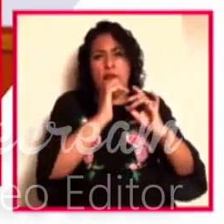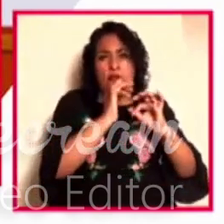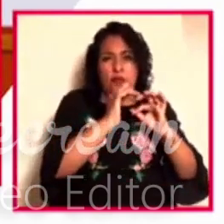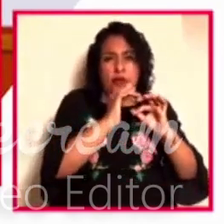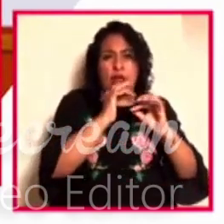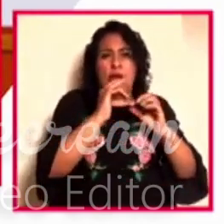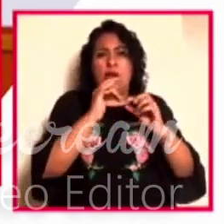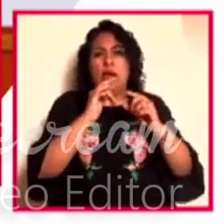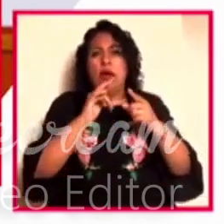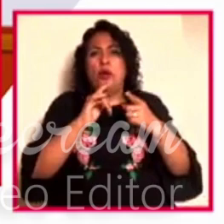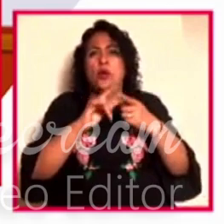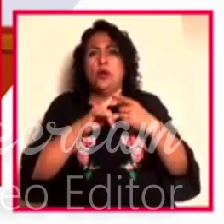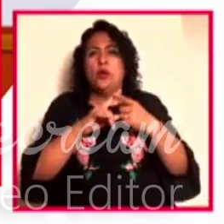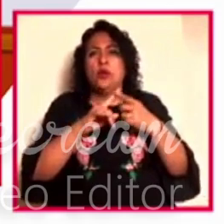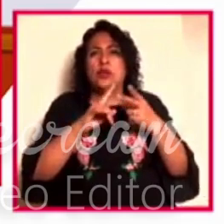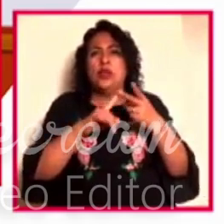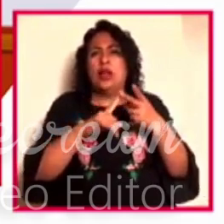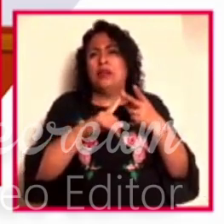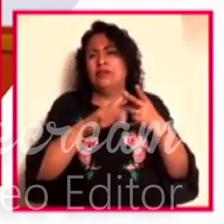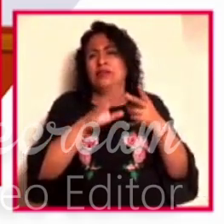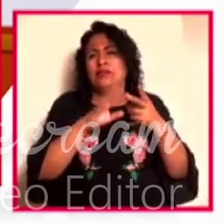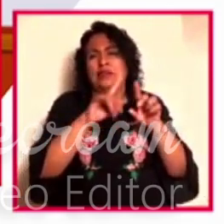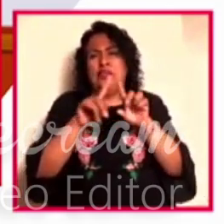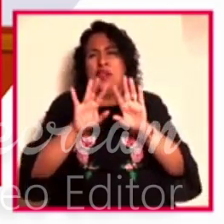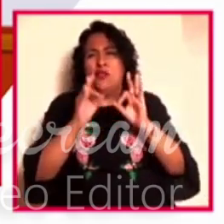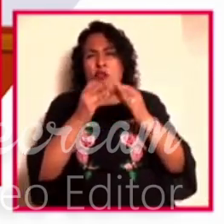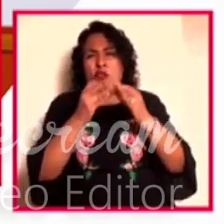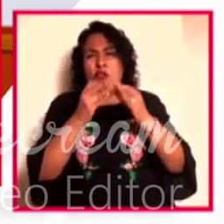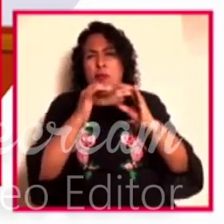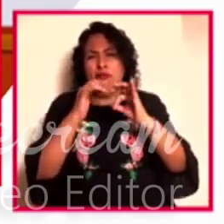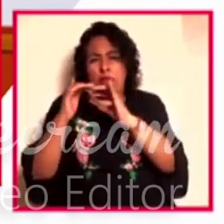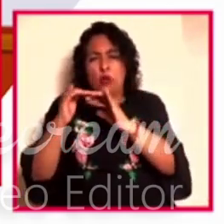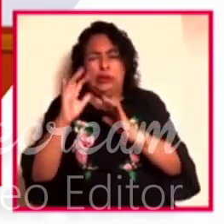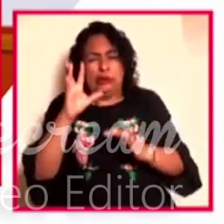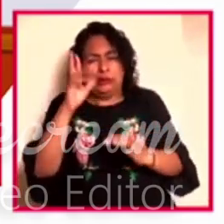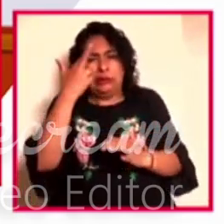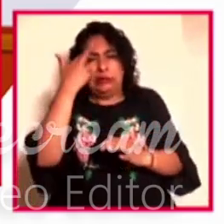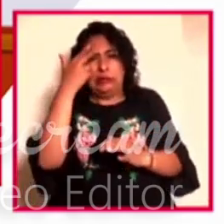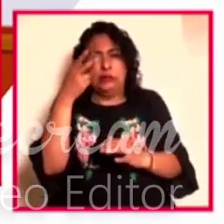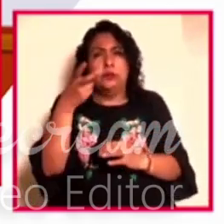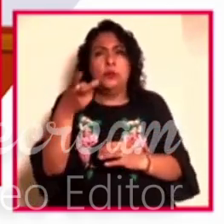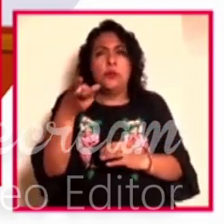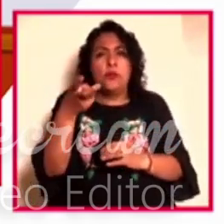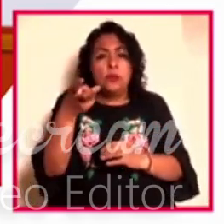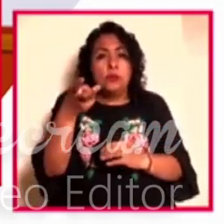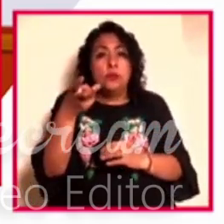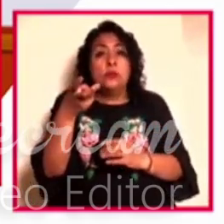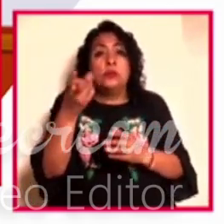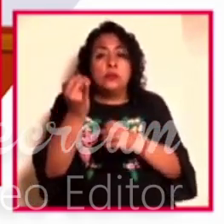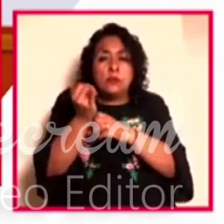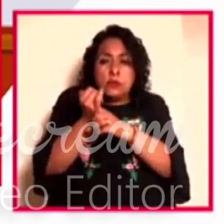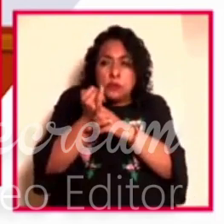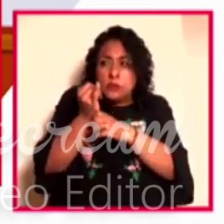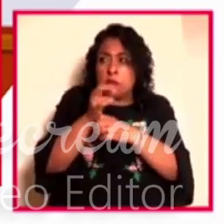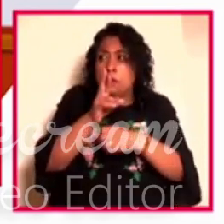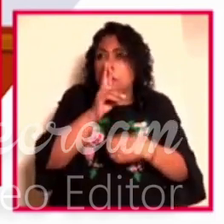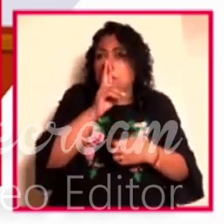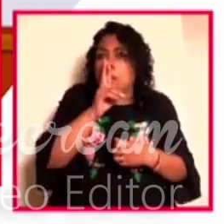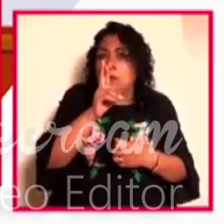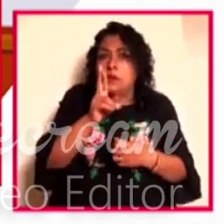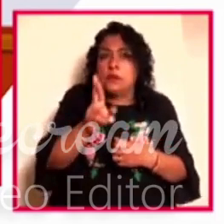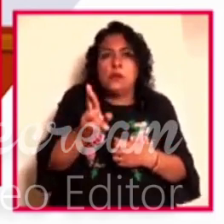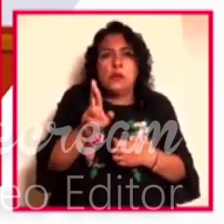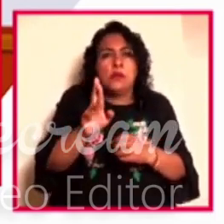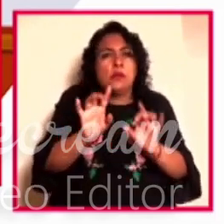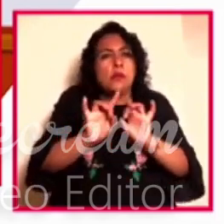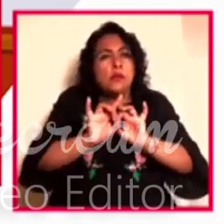flauta en sol, flauta baja, no sé si me recuerdo. La exploración y el resultado precisamente tan